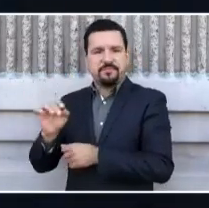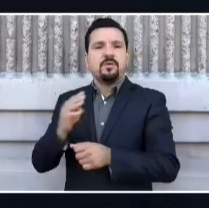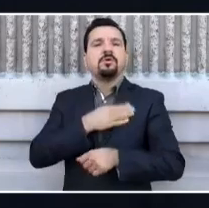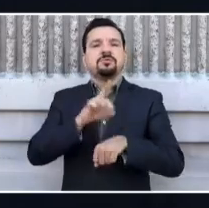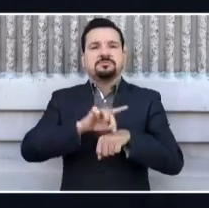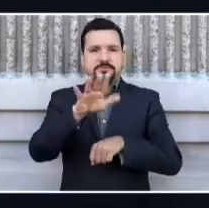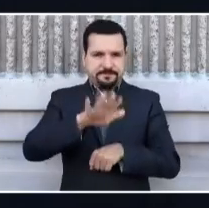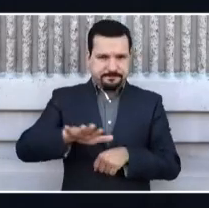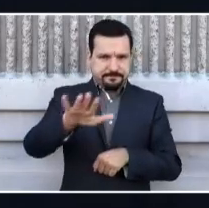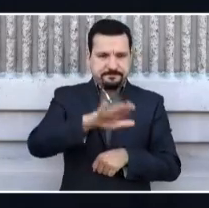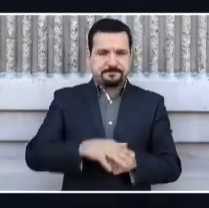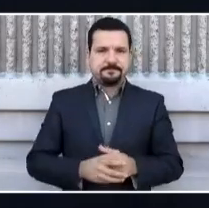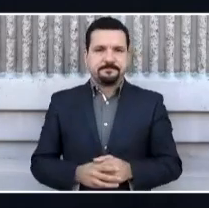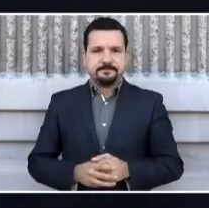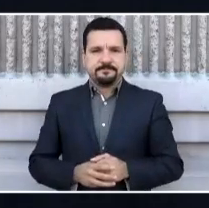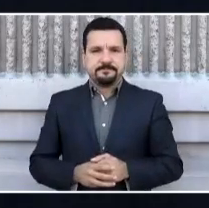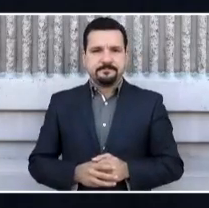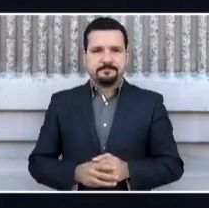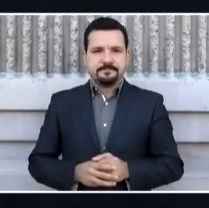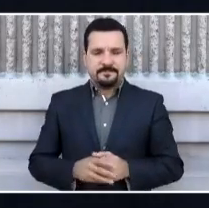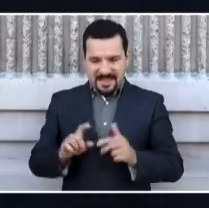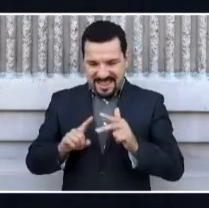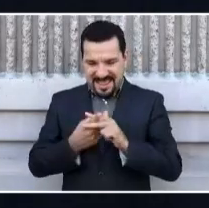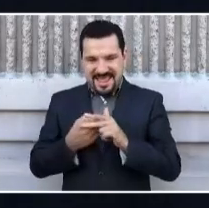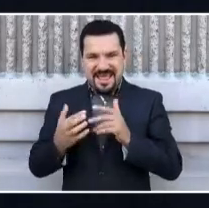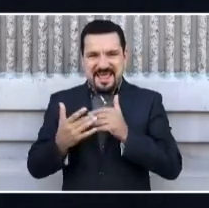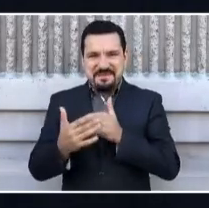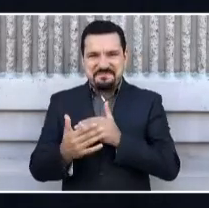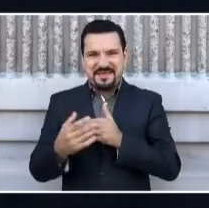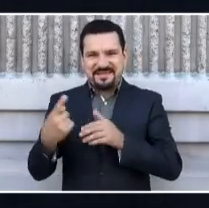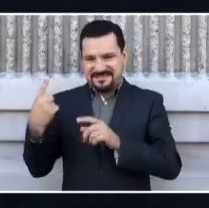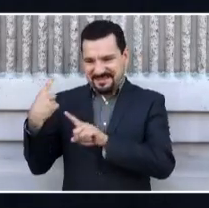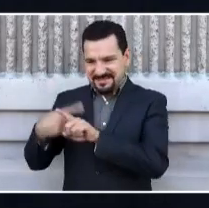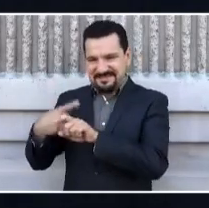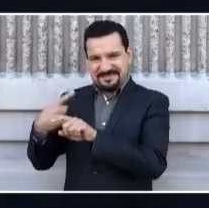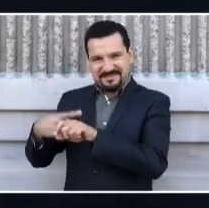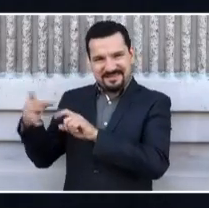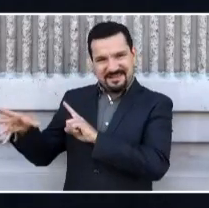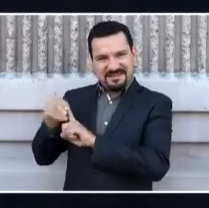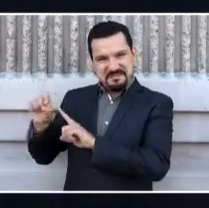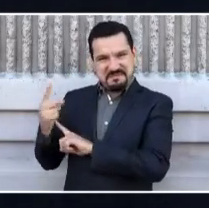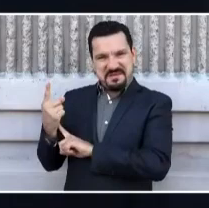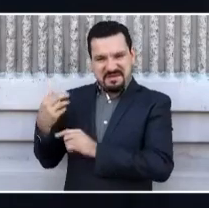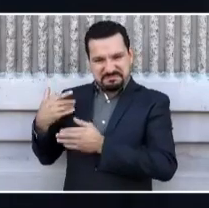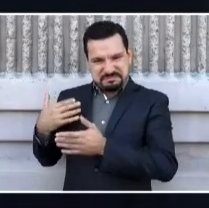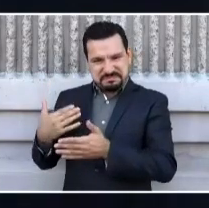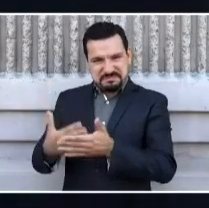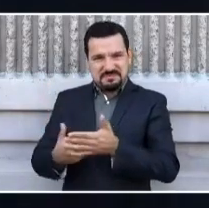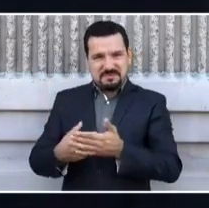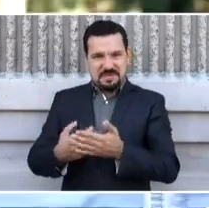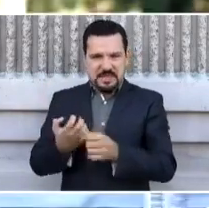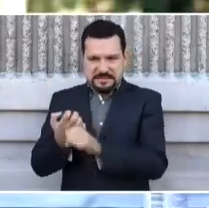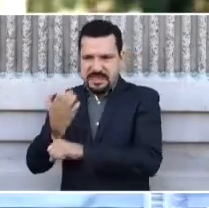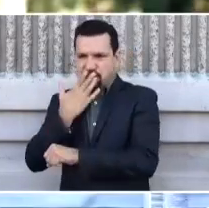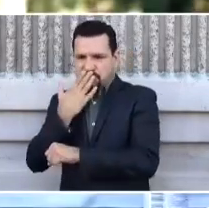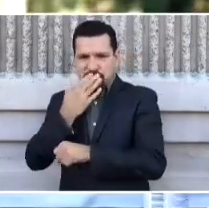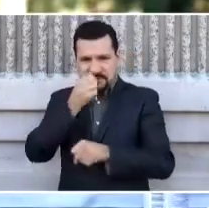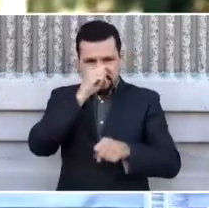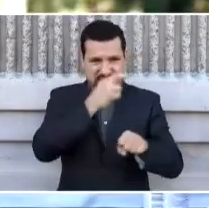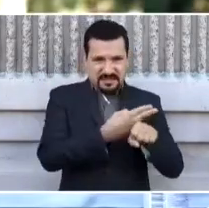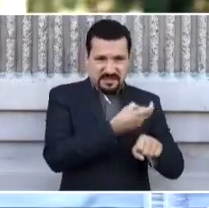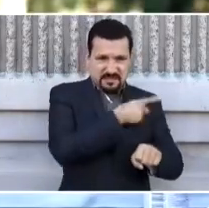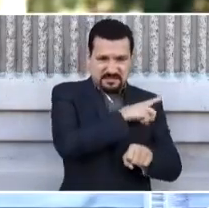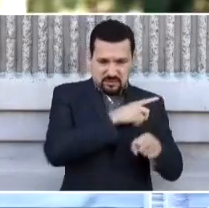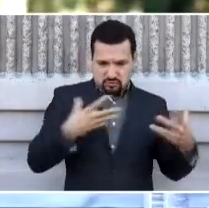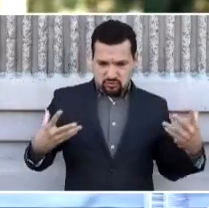todos. Desde el inicio de la pandemia les comento que en el estado de Sonora, con la Secretaría de Salud,